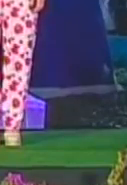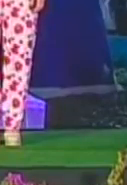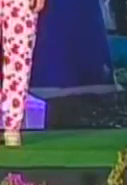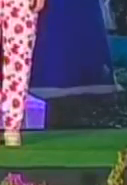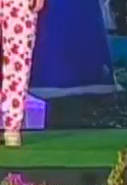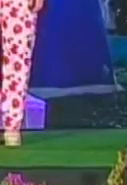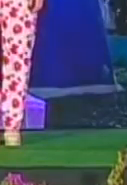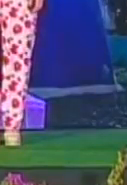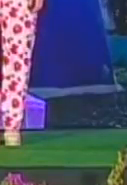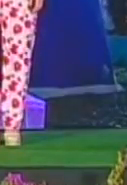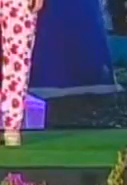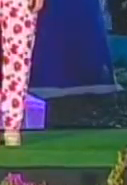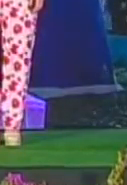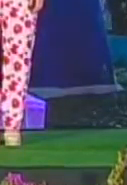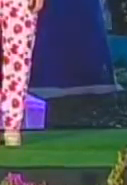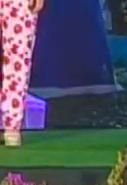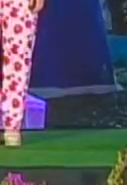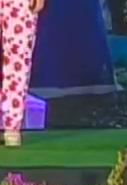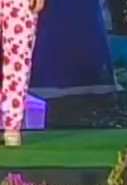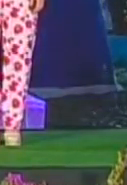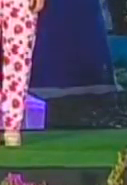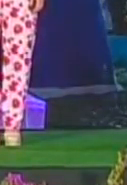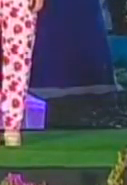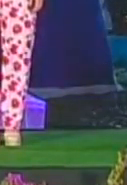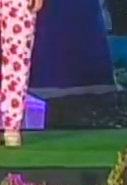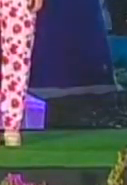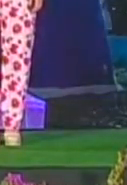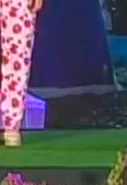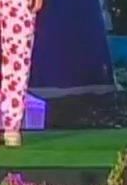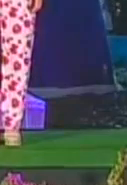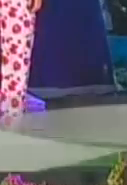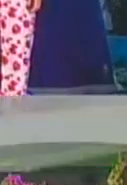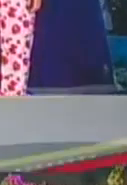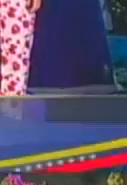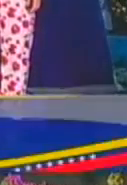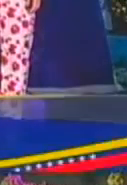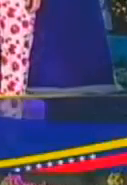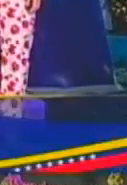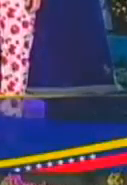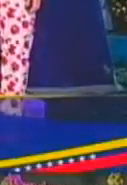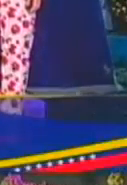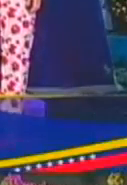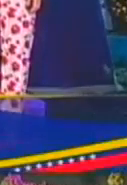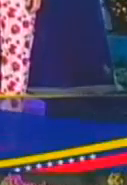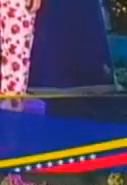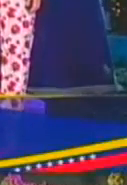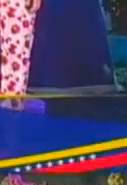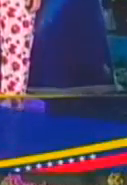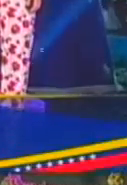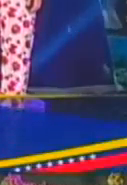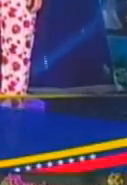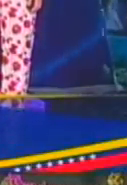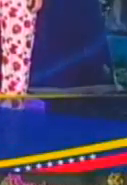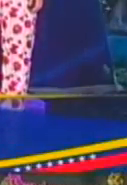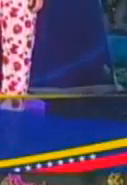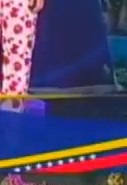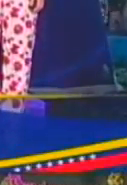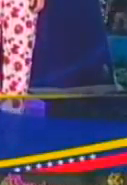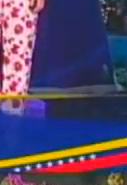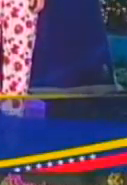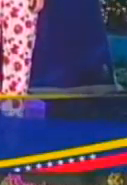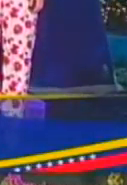Maracaibo, desde la parroquia Olegario Villalobos. Estamos en la Plaza de la República. Aquí el año pasado también nos acompañó desde allá